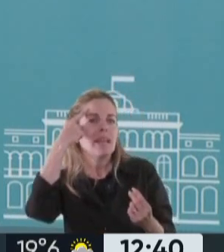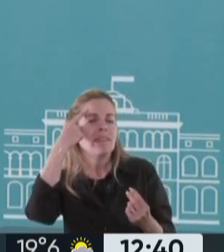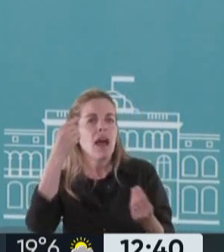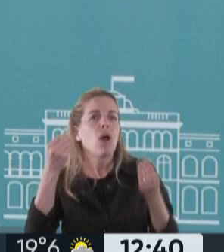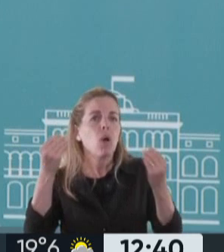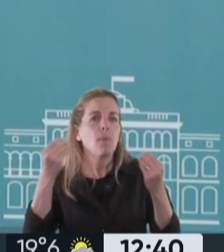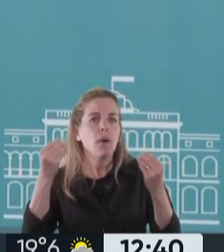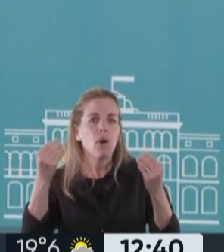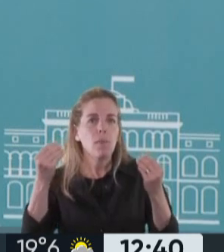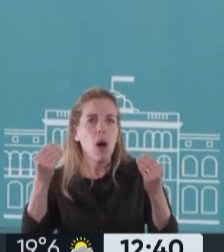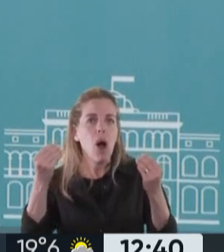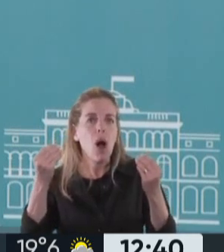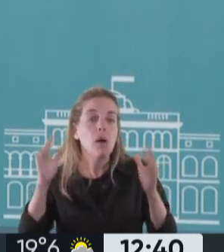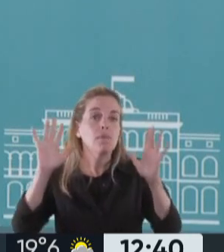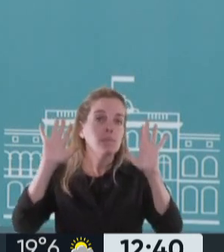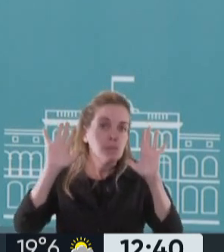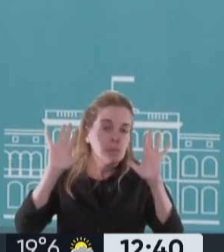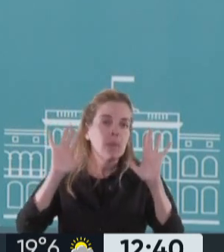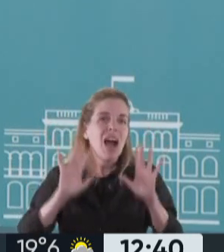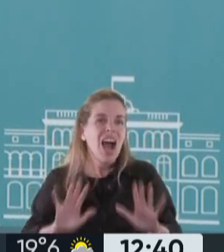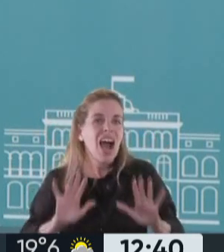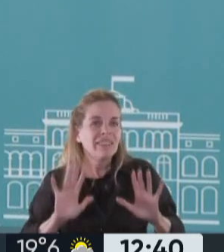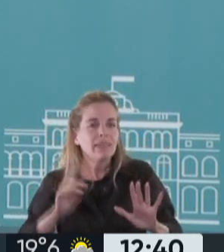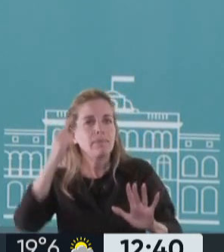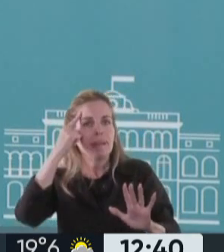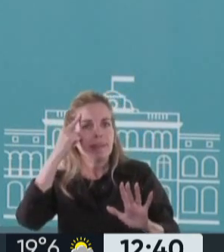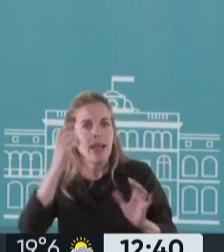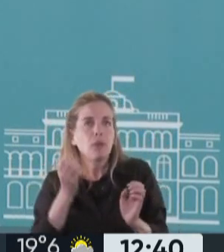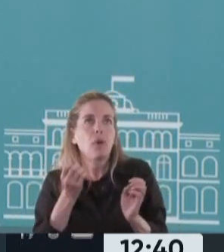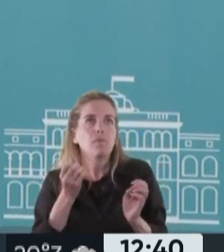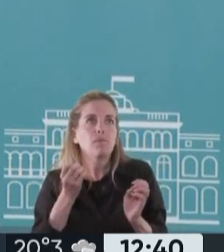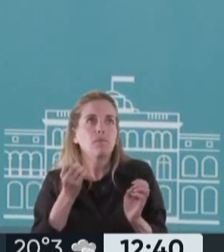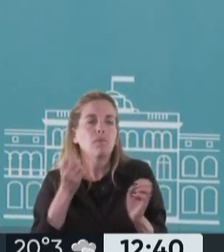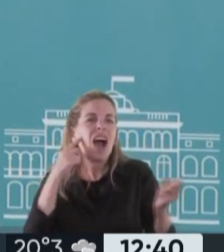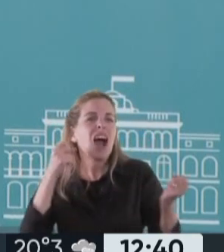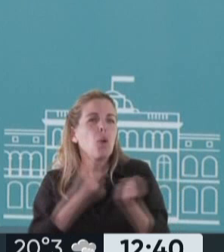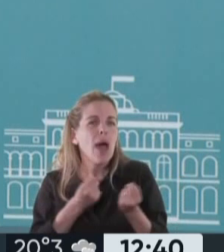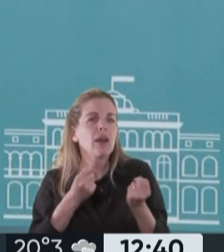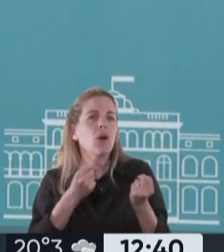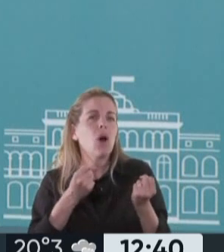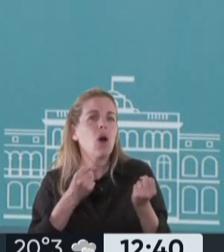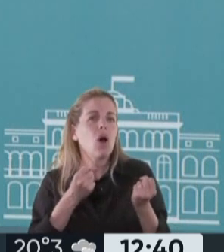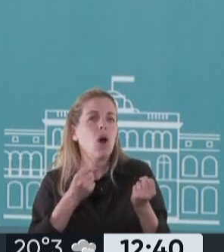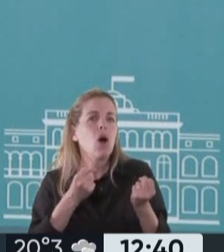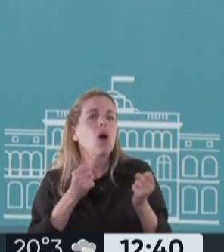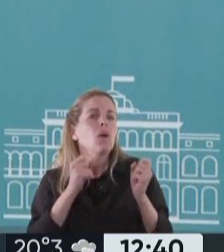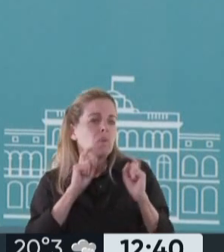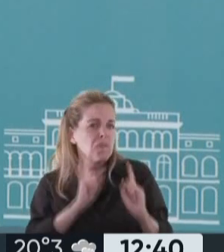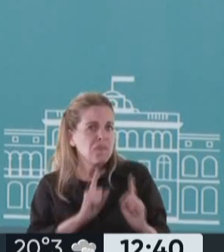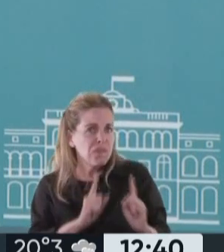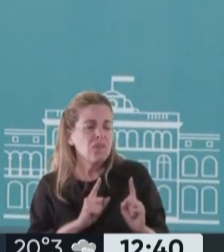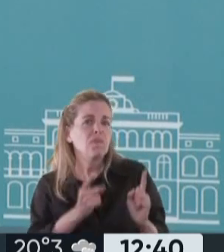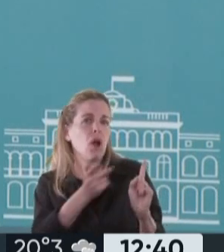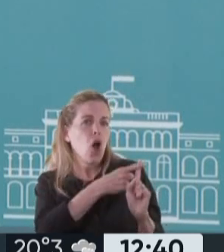manera, dentro de este marco de mejor acuerdo posible, seguimos en plenas